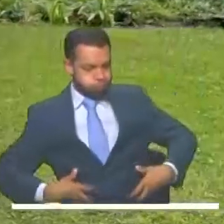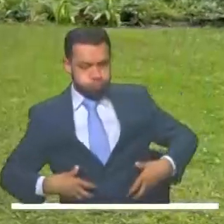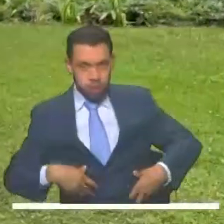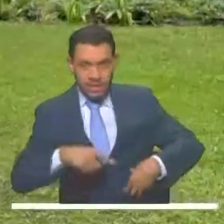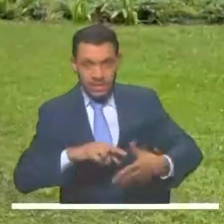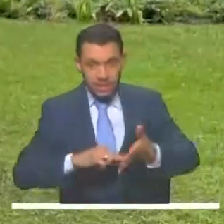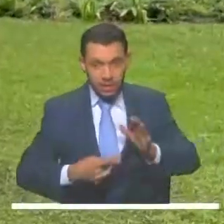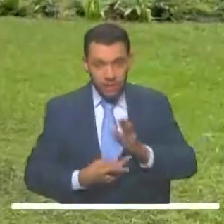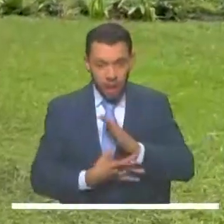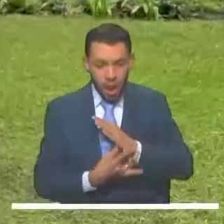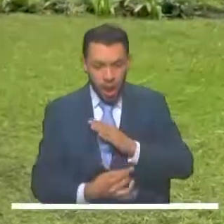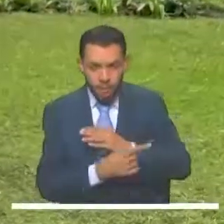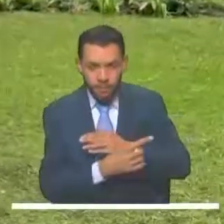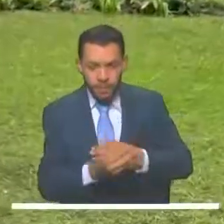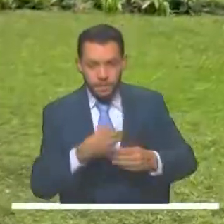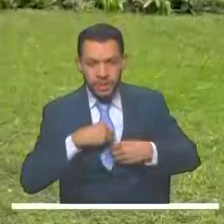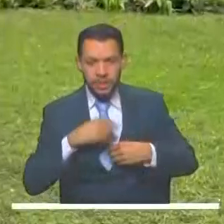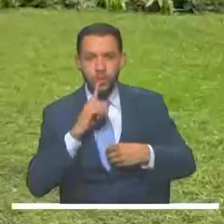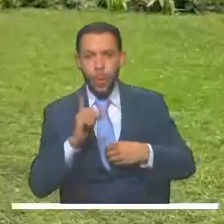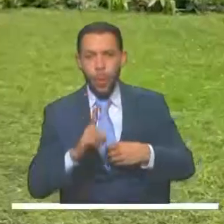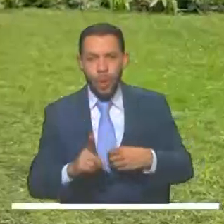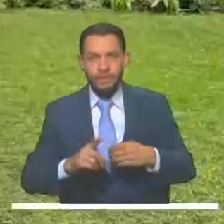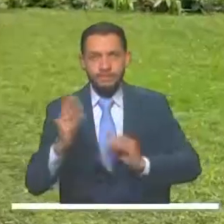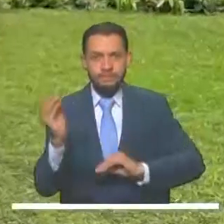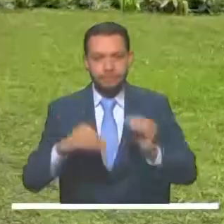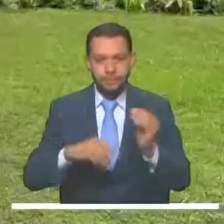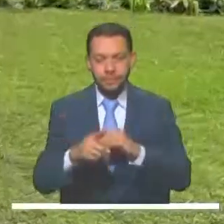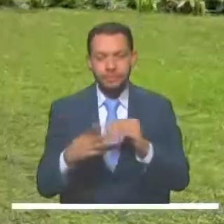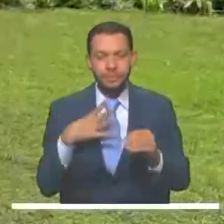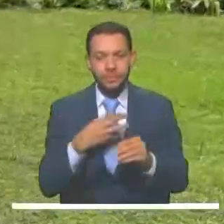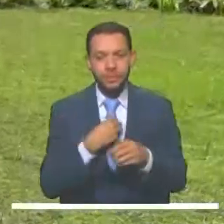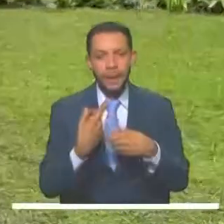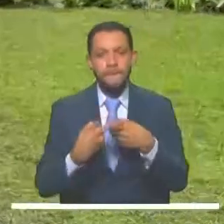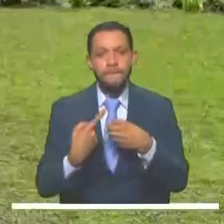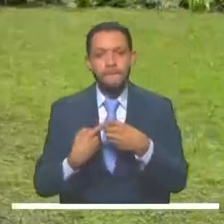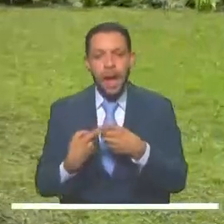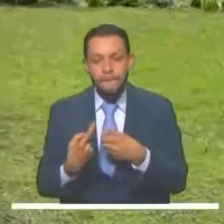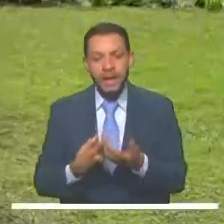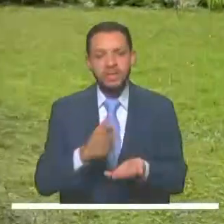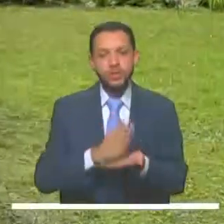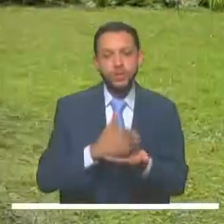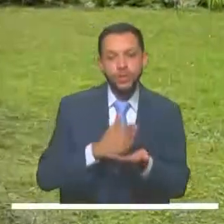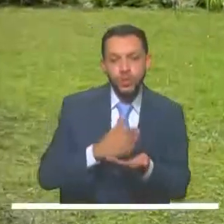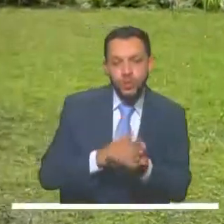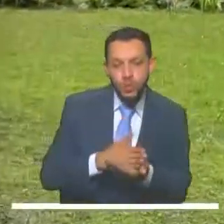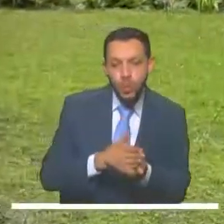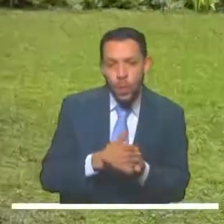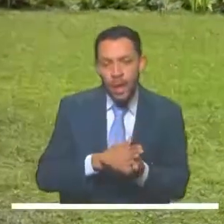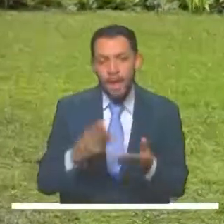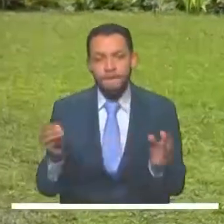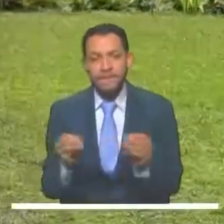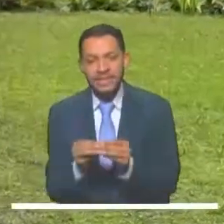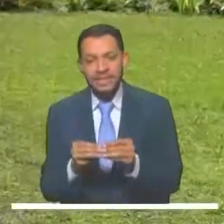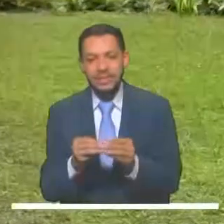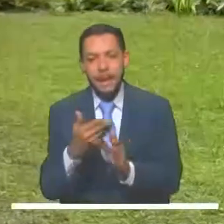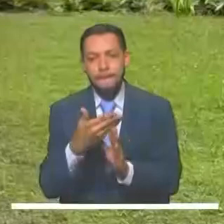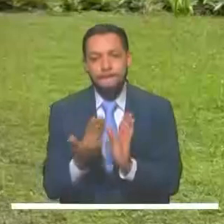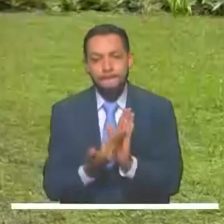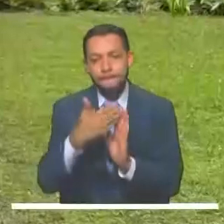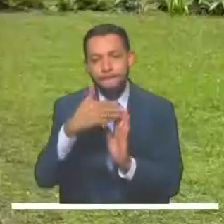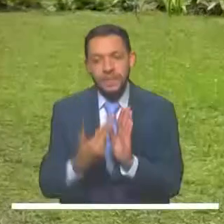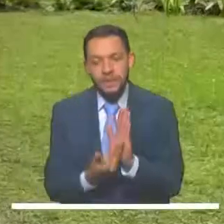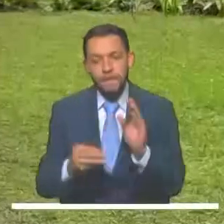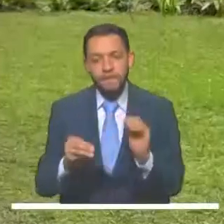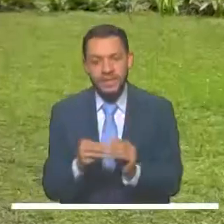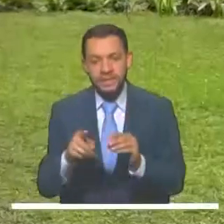cuando tenemos un exceso de harina si combinamos papa yuca arroz patacón y arepa cuando